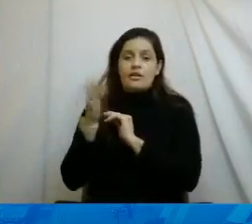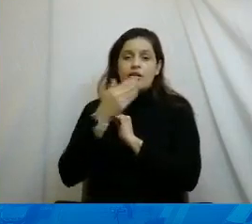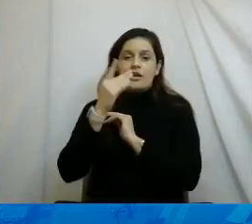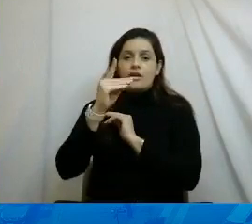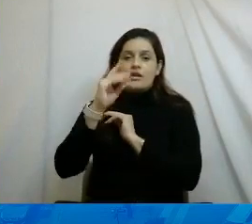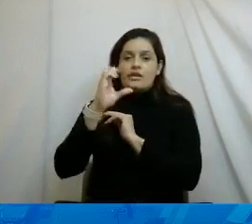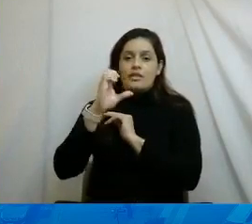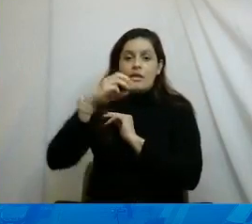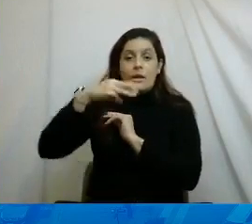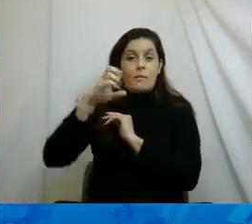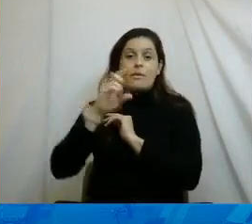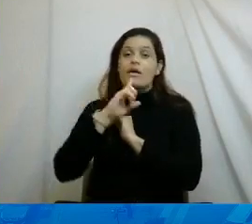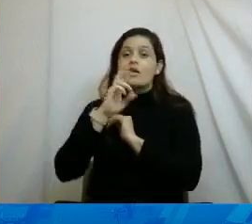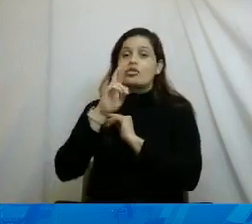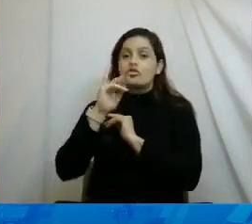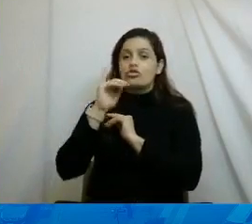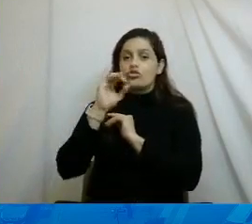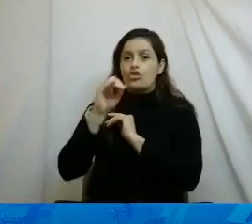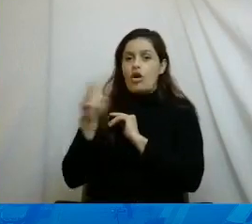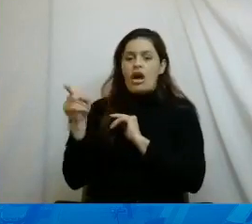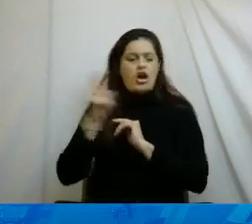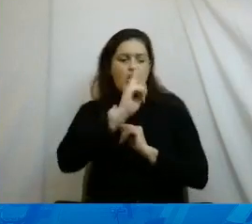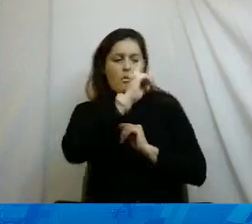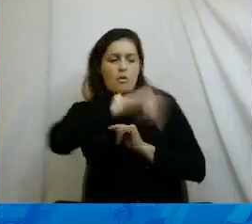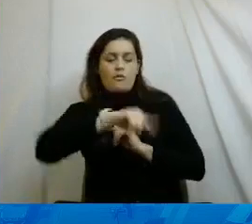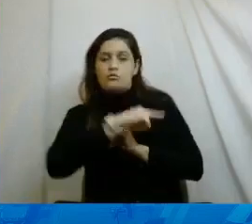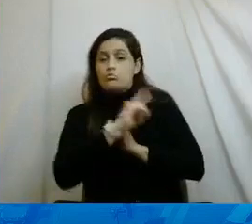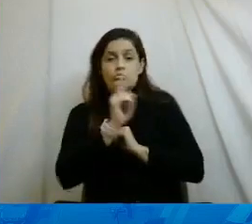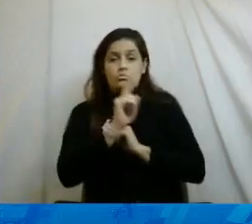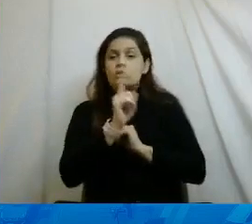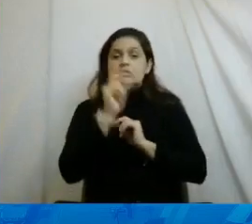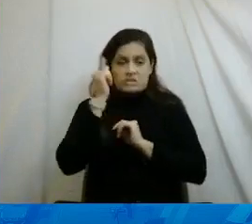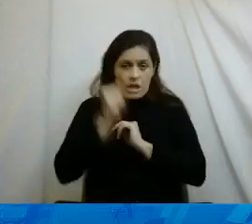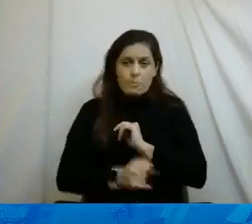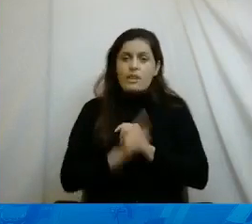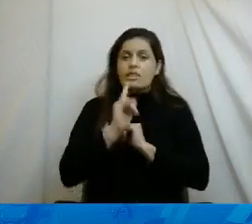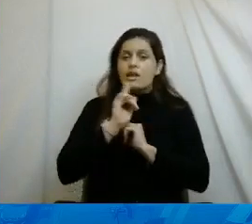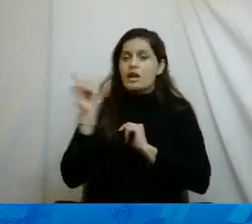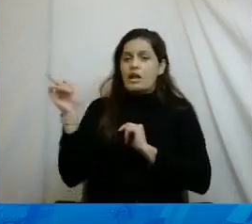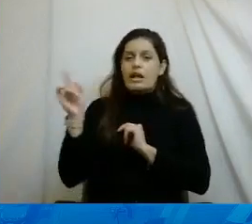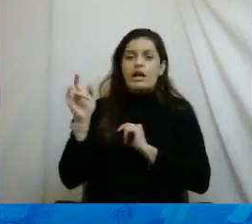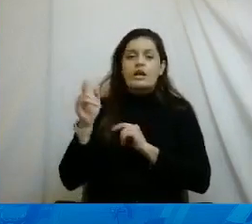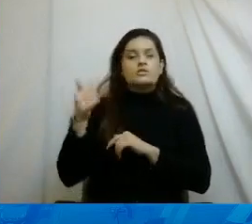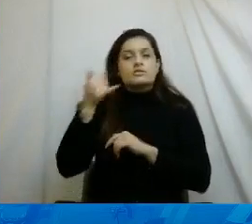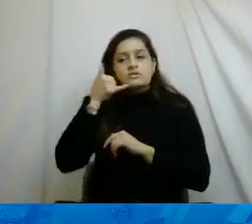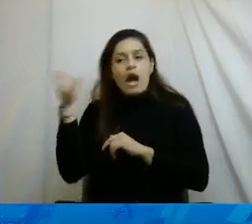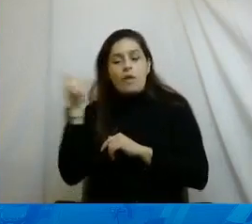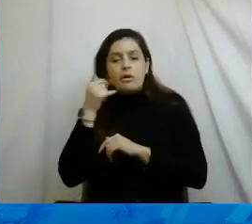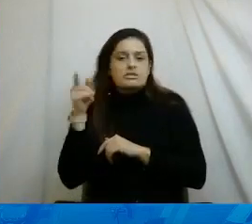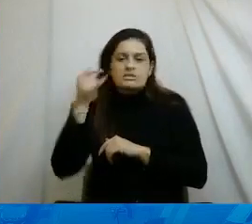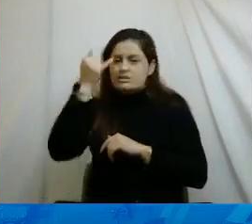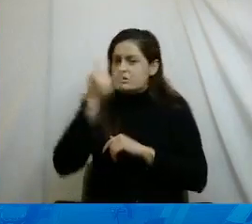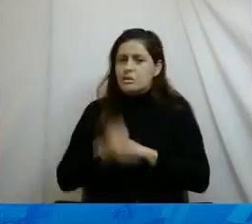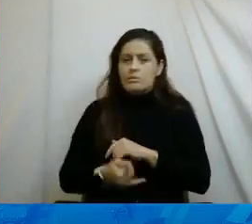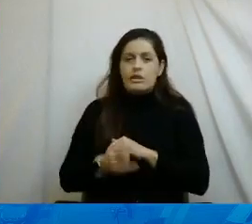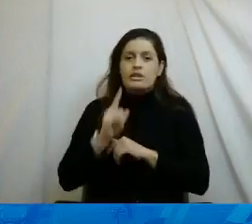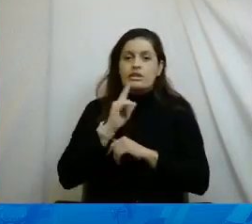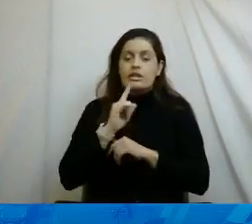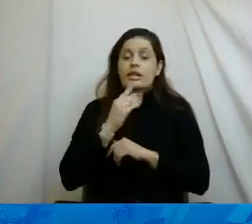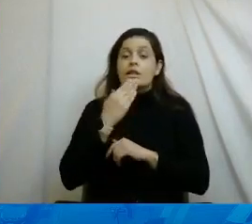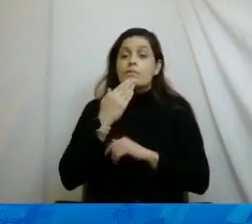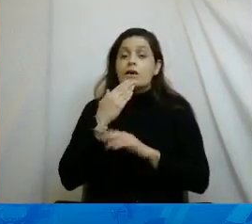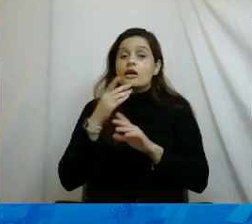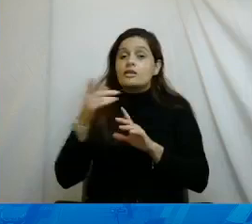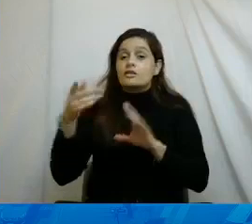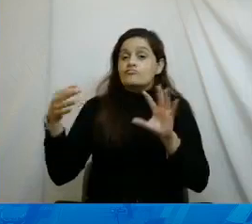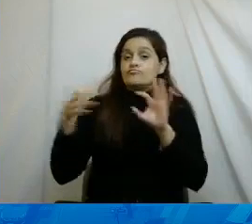negado cuando con Seguridad Pública hacemos las coordinaciones. Ahí comentarles que siempre tenemos la coordinación directa entre Social y también la Dirección de Seguridad